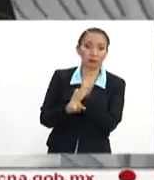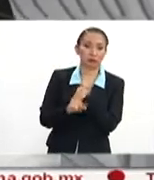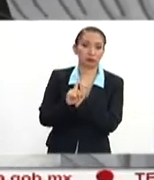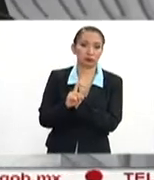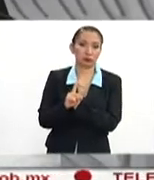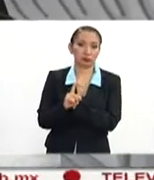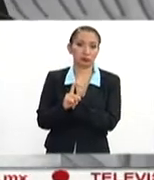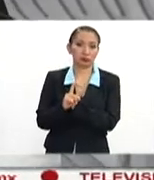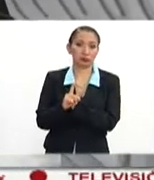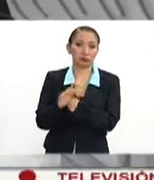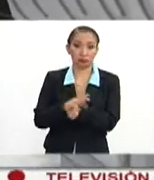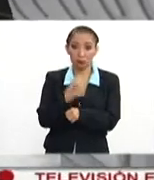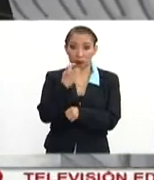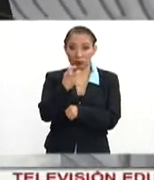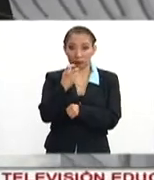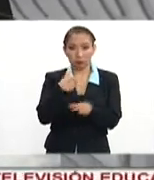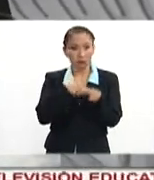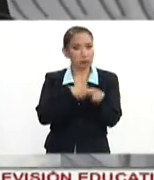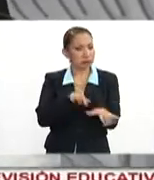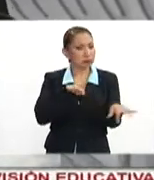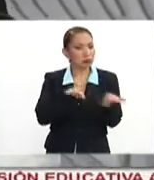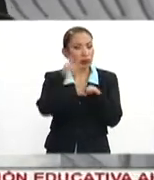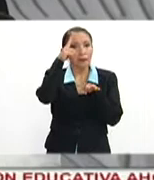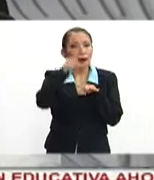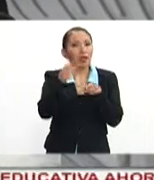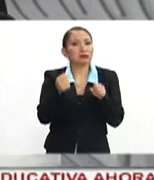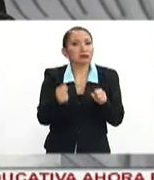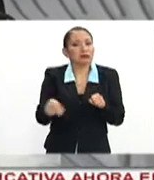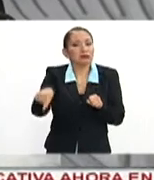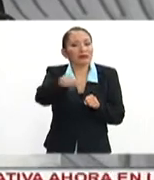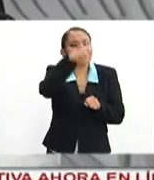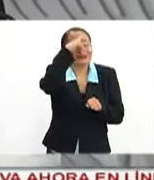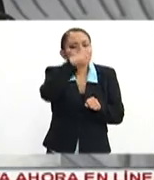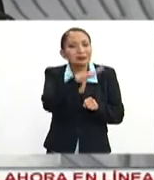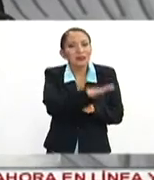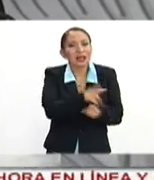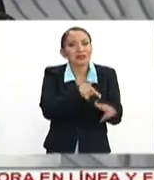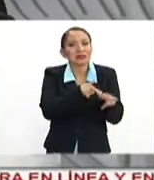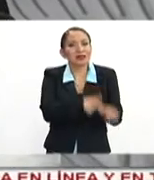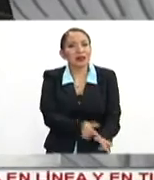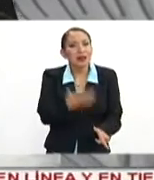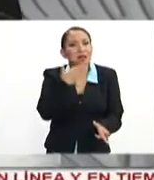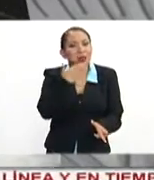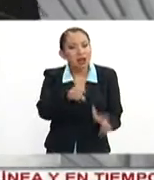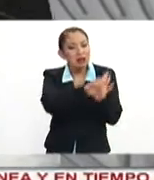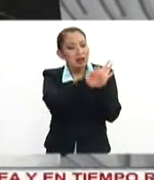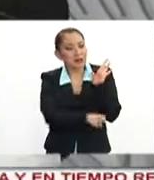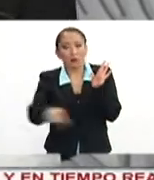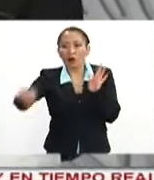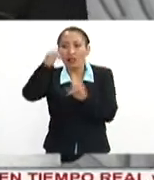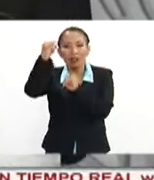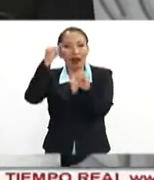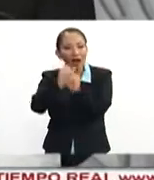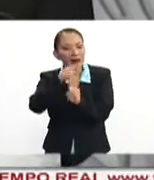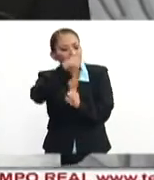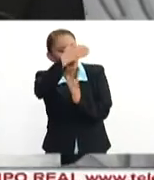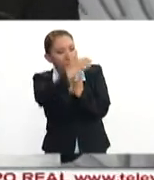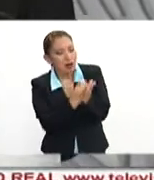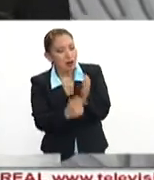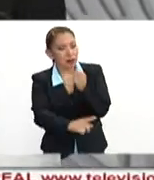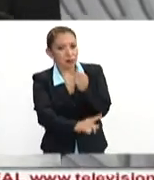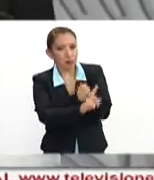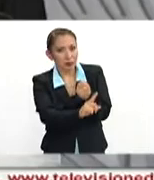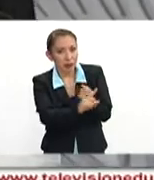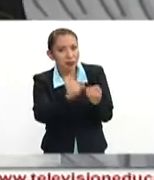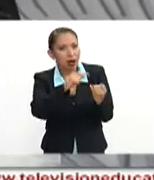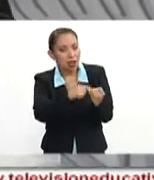contingencias. Y es así que seguiremos trabajando para asegurar que México siga siendo referente internacional en la reducción de